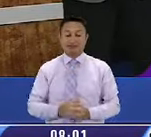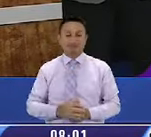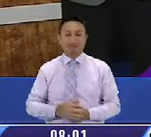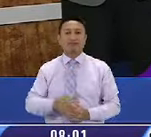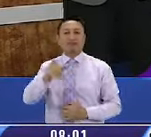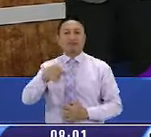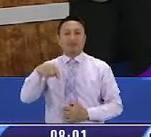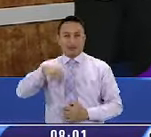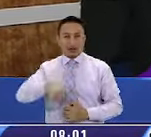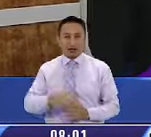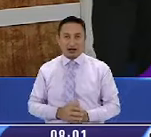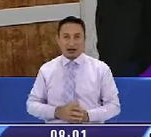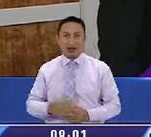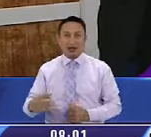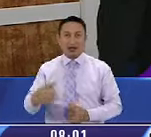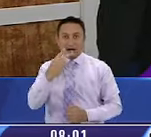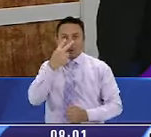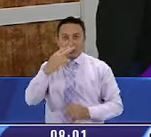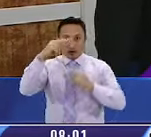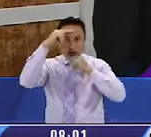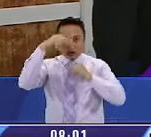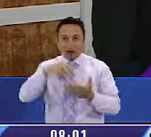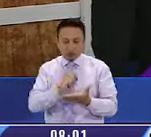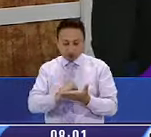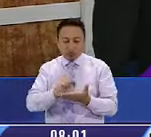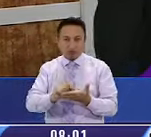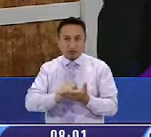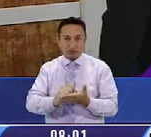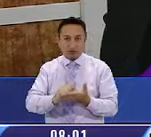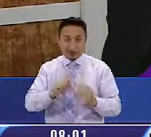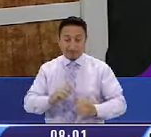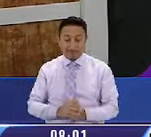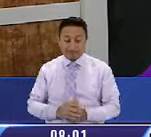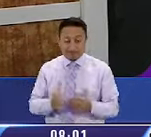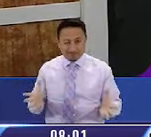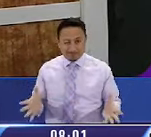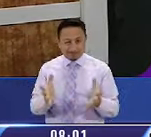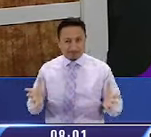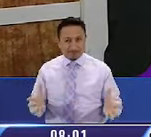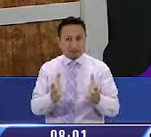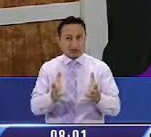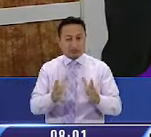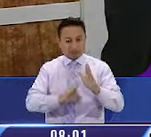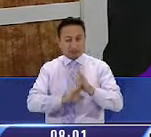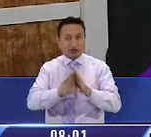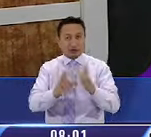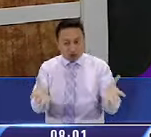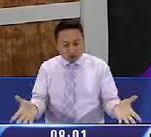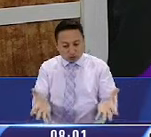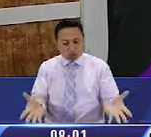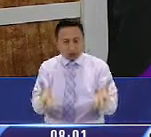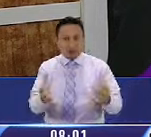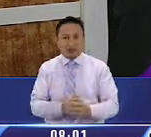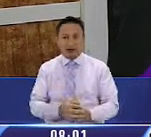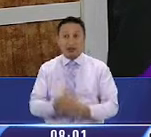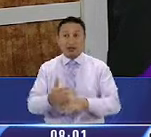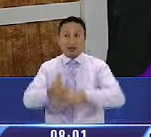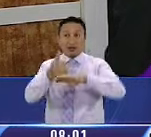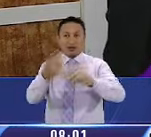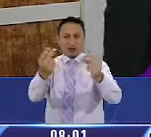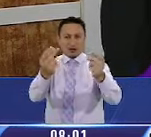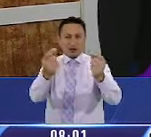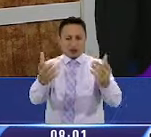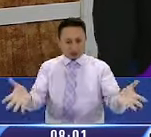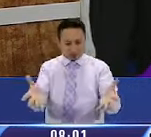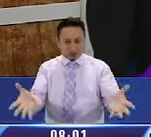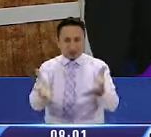el trabajo de seguirnos día a día y auparnos para que hagamos así, que se muevan las autoridades con las cosas que